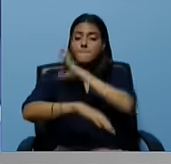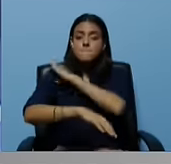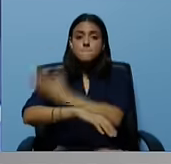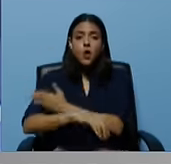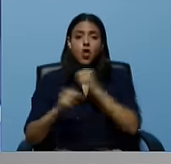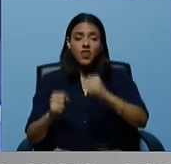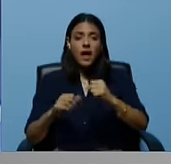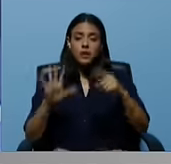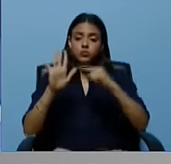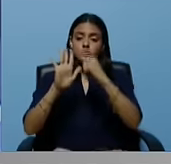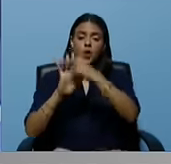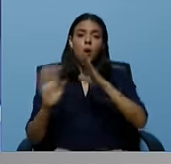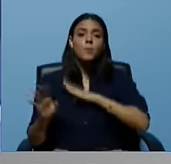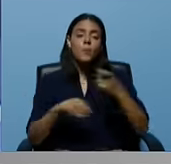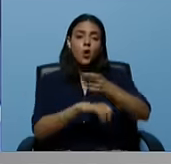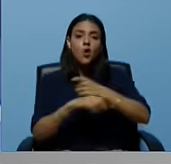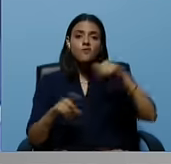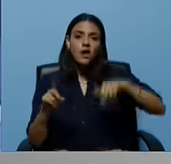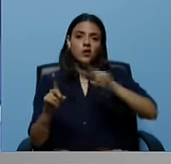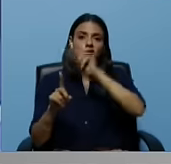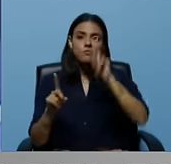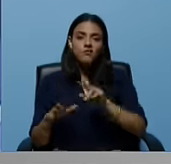el Estado venezolano.